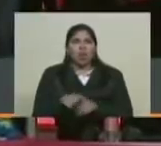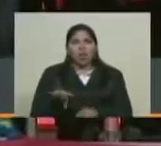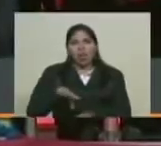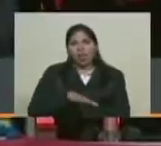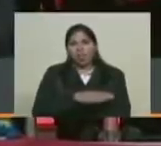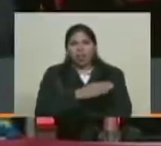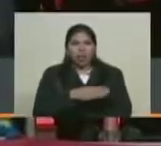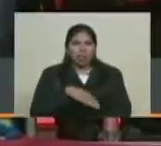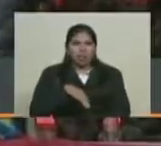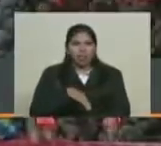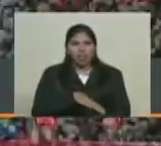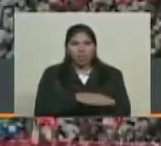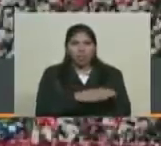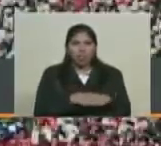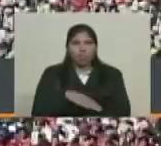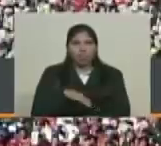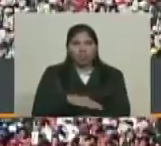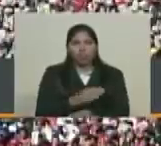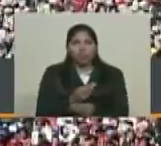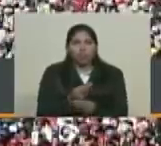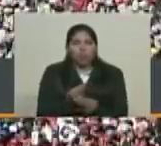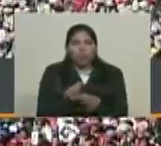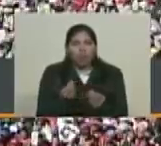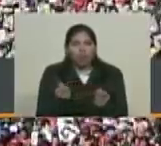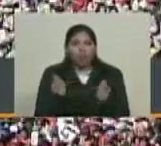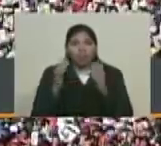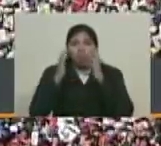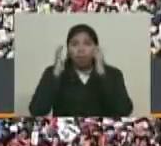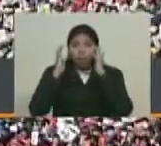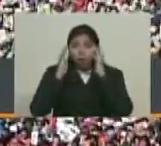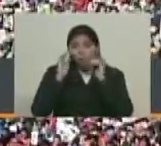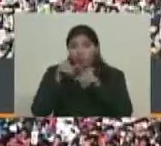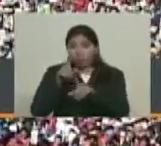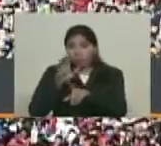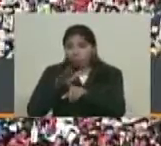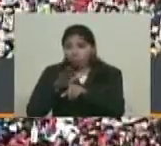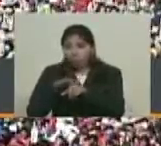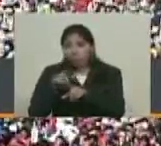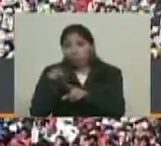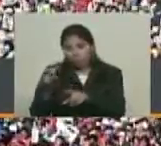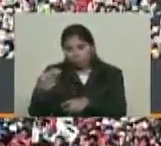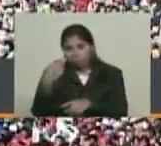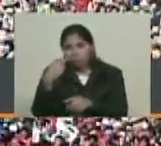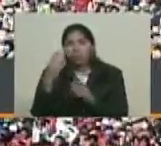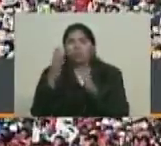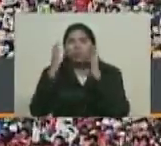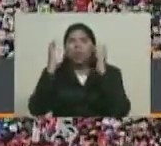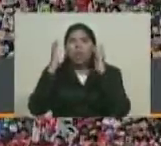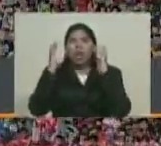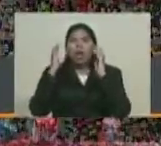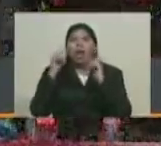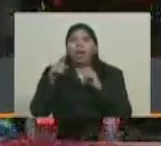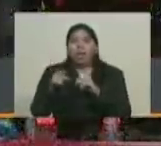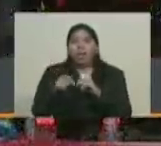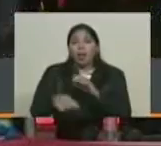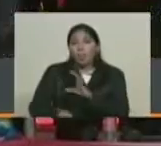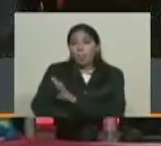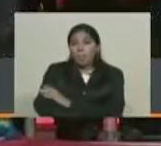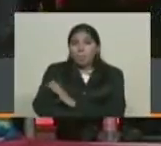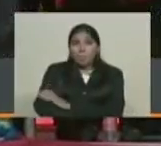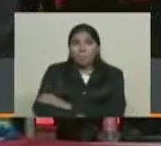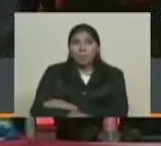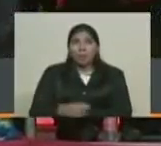Suavecito. Te lo voy a decir, Ramos Alum. Te lo voy a decir, Adecos.